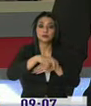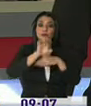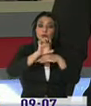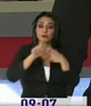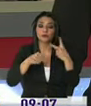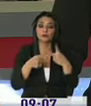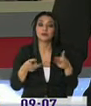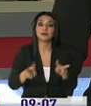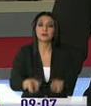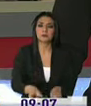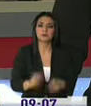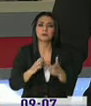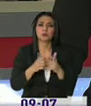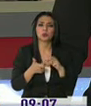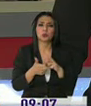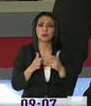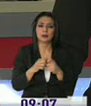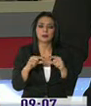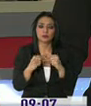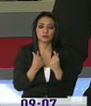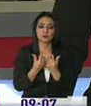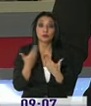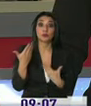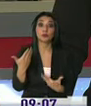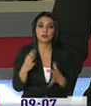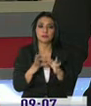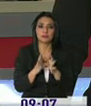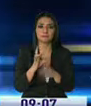y también sobre las diferencias dentro de Alianza País.